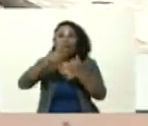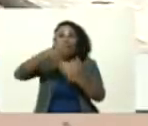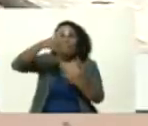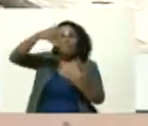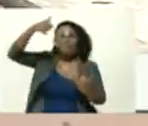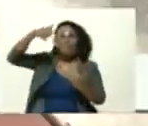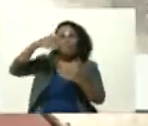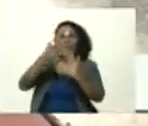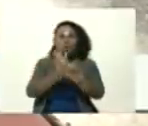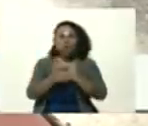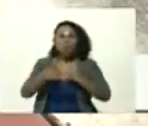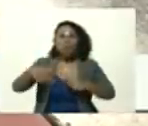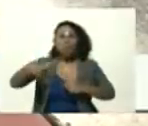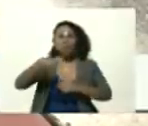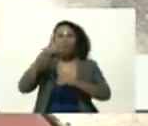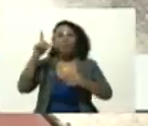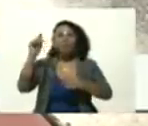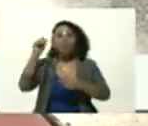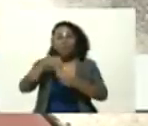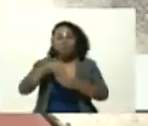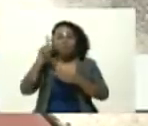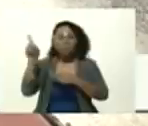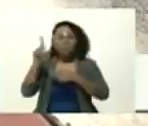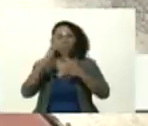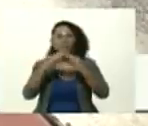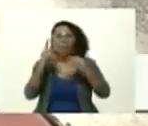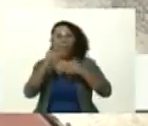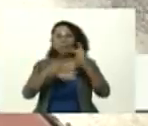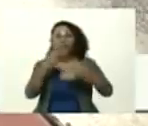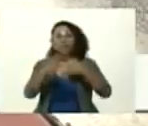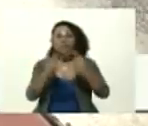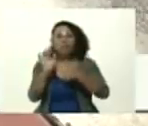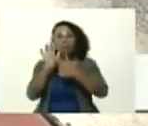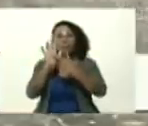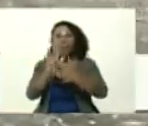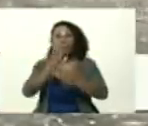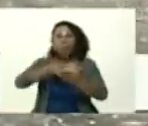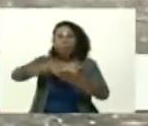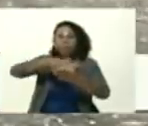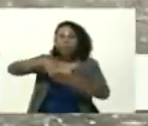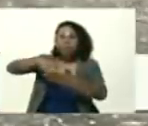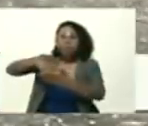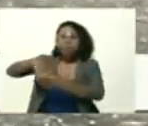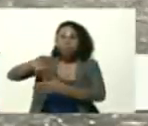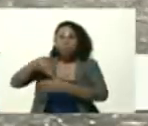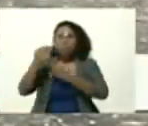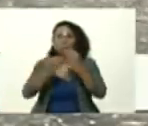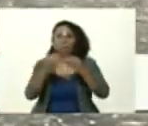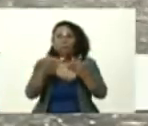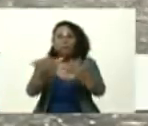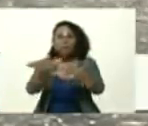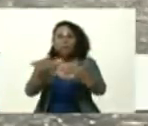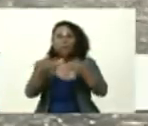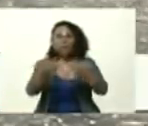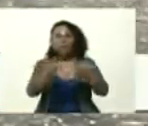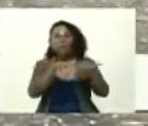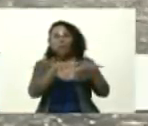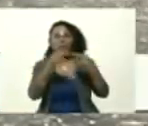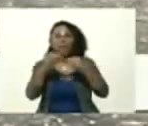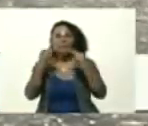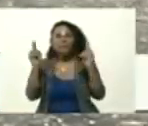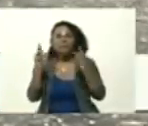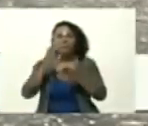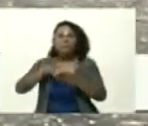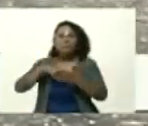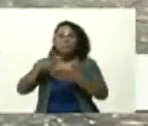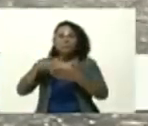Dentro de esto, también todo el proceso de señalética, hermano presidente, que viene siendo como el embellecimiento del puente,